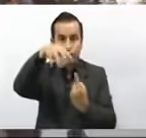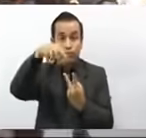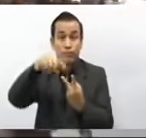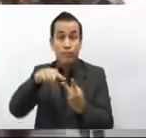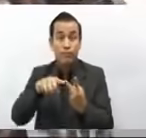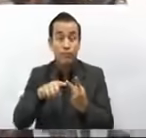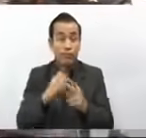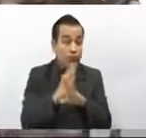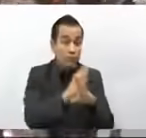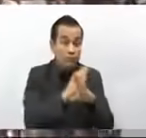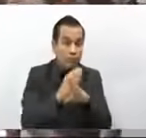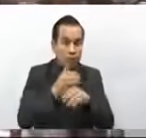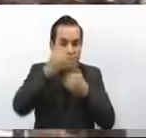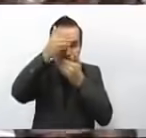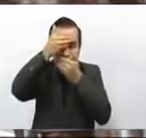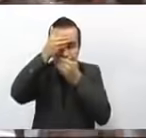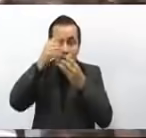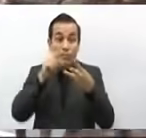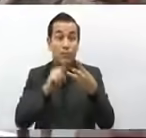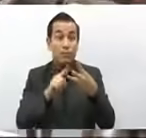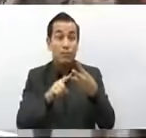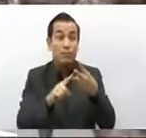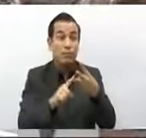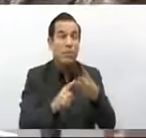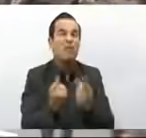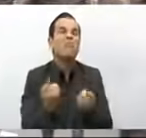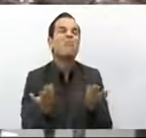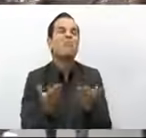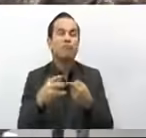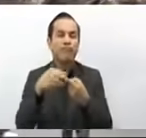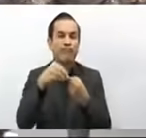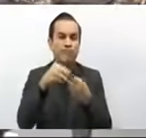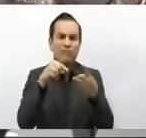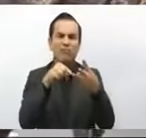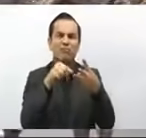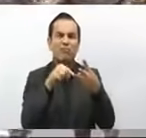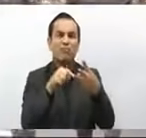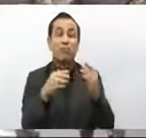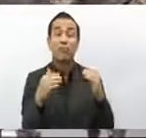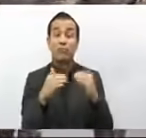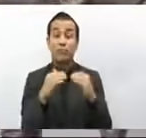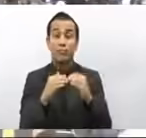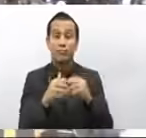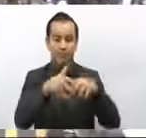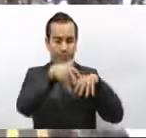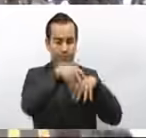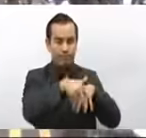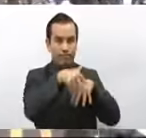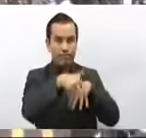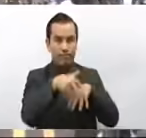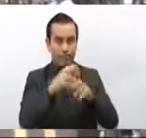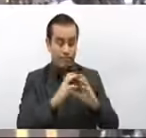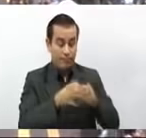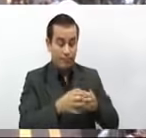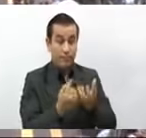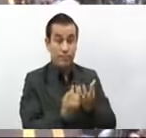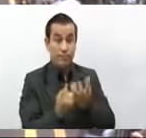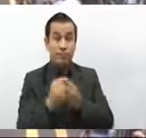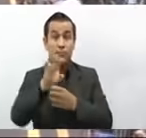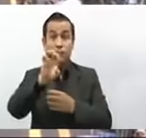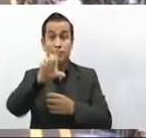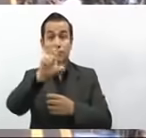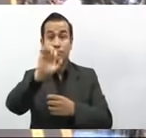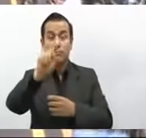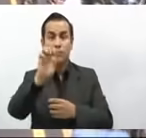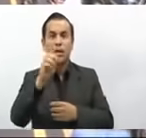Especial Antiterrorista, el Grupo de Operaciones Especiales. También desfilan con ellos la Unidad Élite del Oriente del